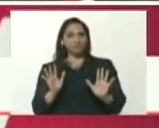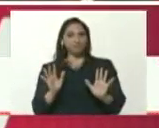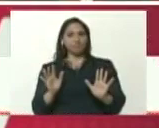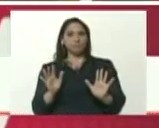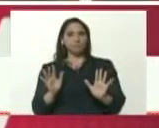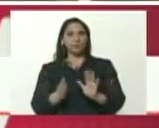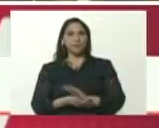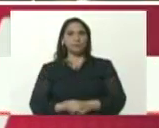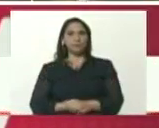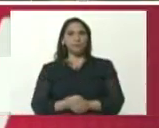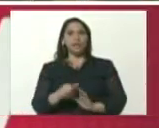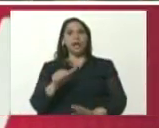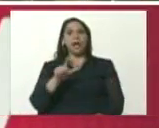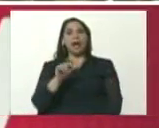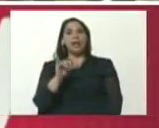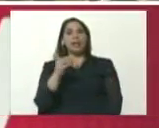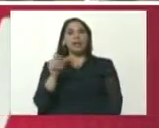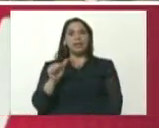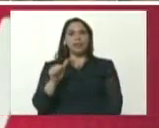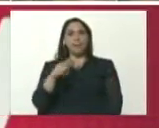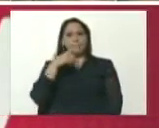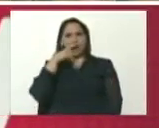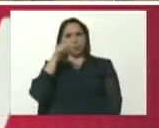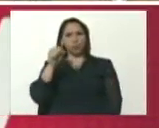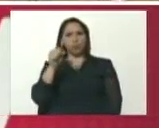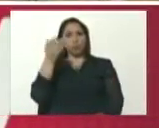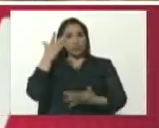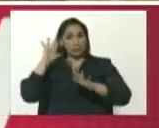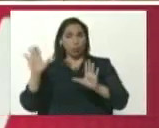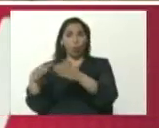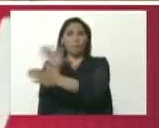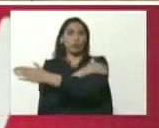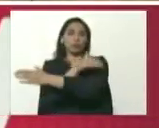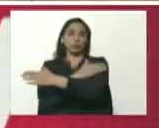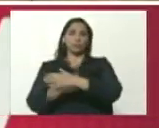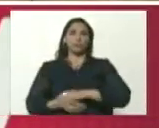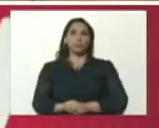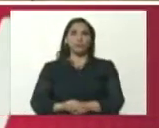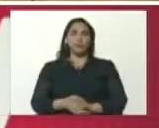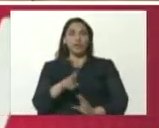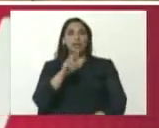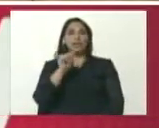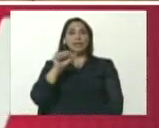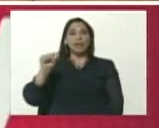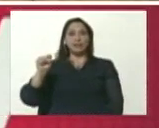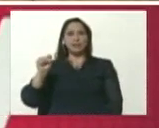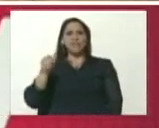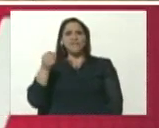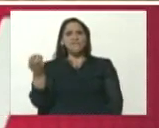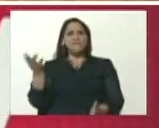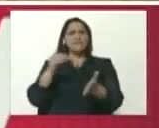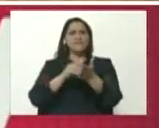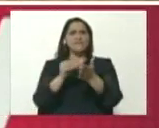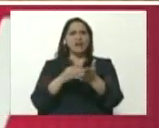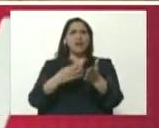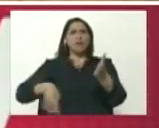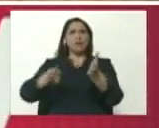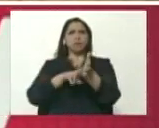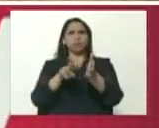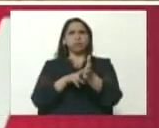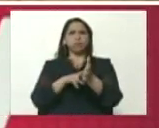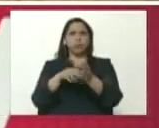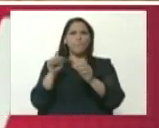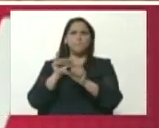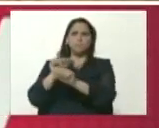Alida Freite me dice, Nicolás Maduro, según la oposición, las RAS vienen a complementar el sistema de represión instaurado